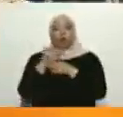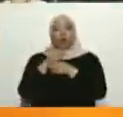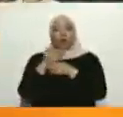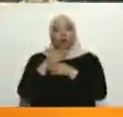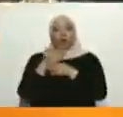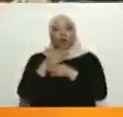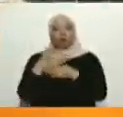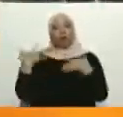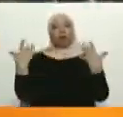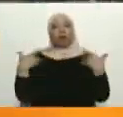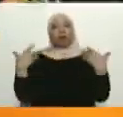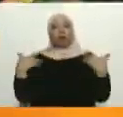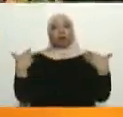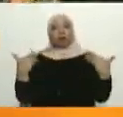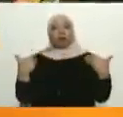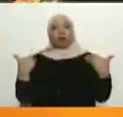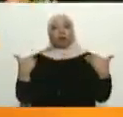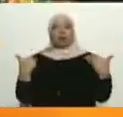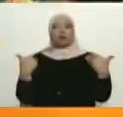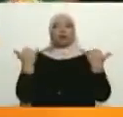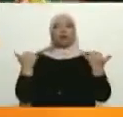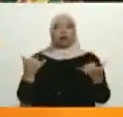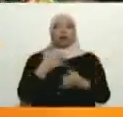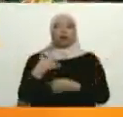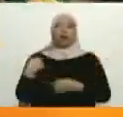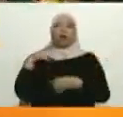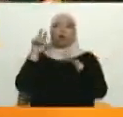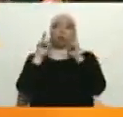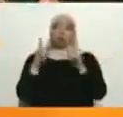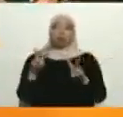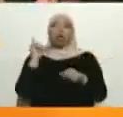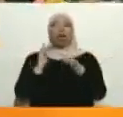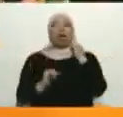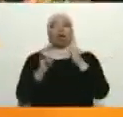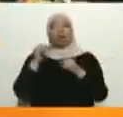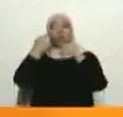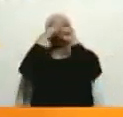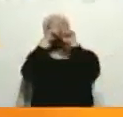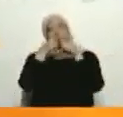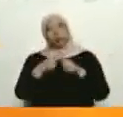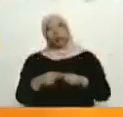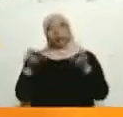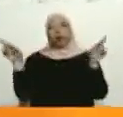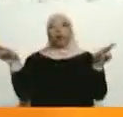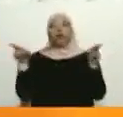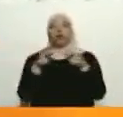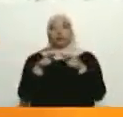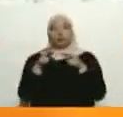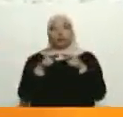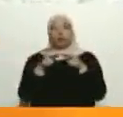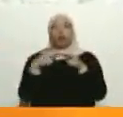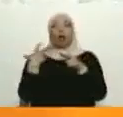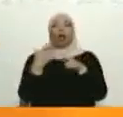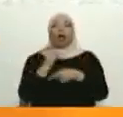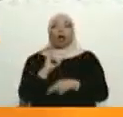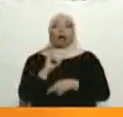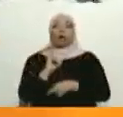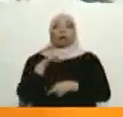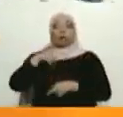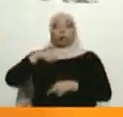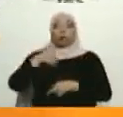esta alegría y ahora quisiéramos Mostrar alguna cifra de lo que resuma un poco ocurrió en